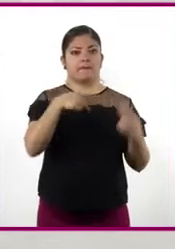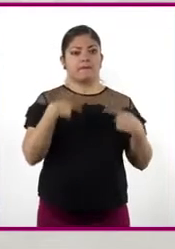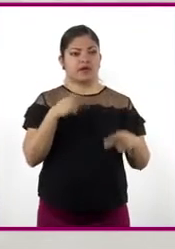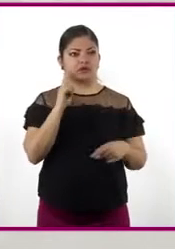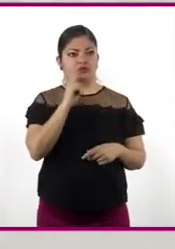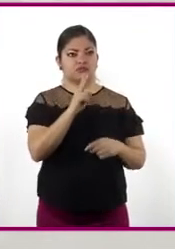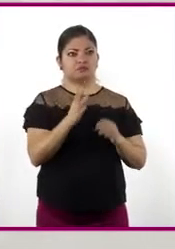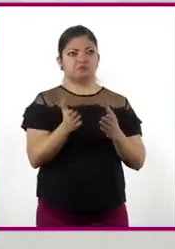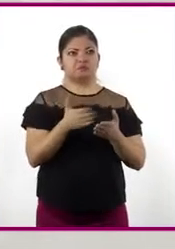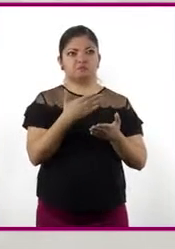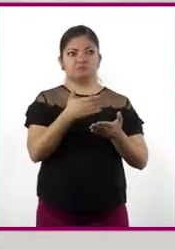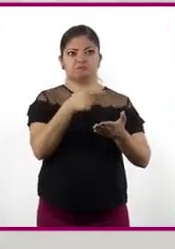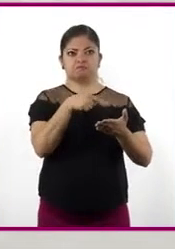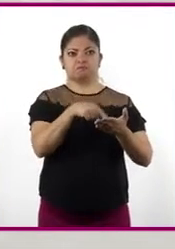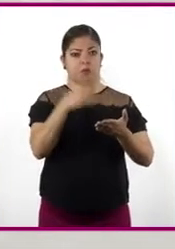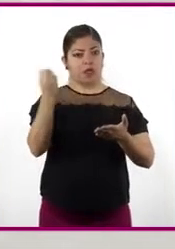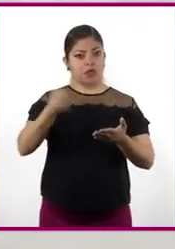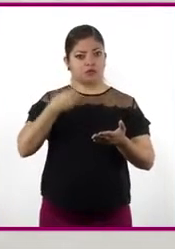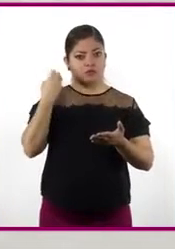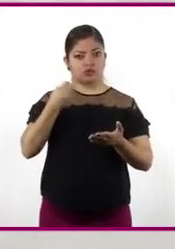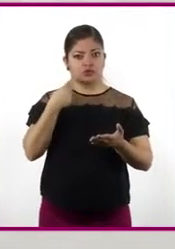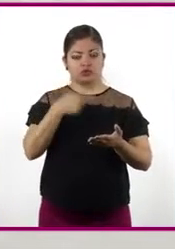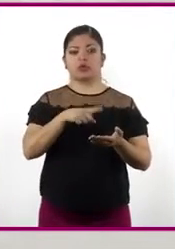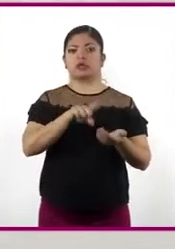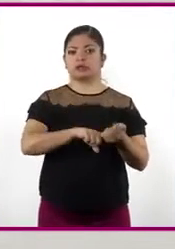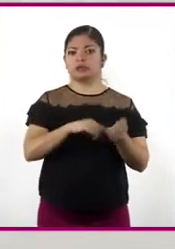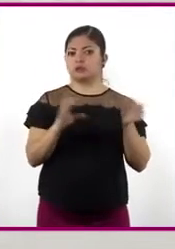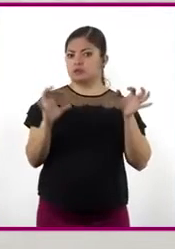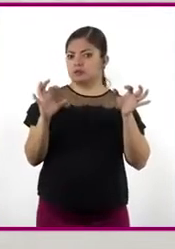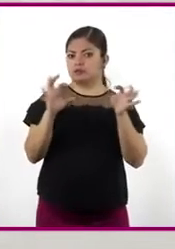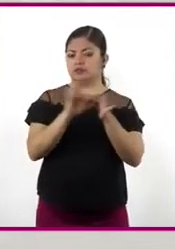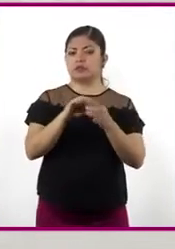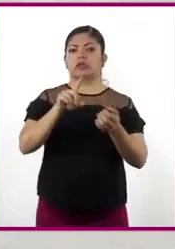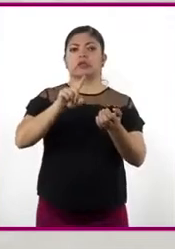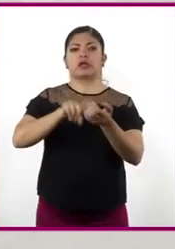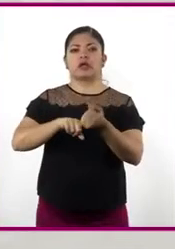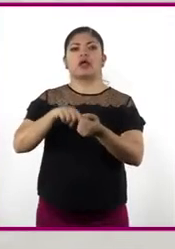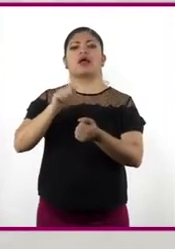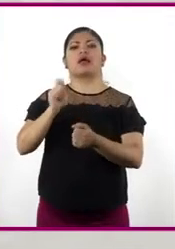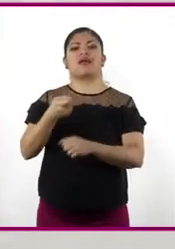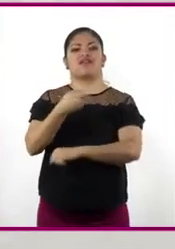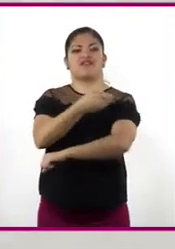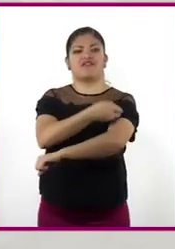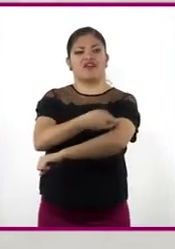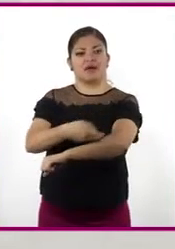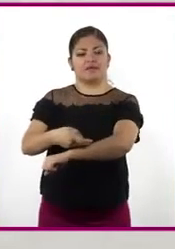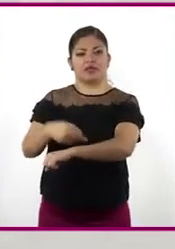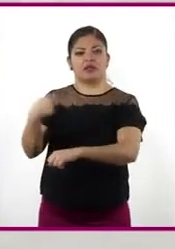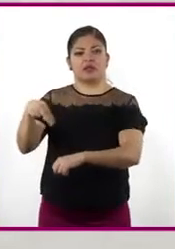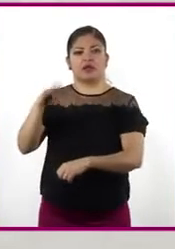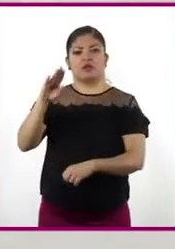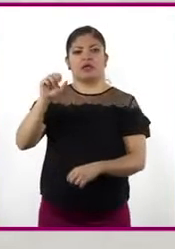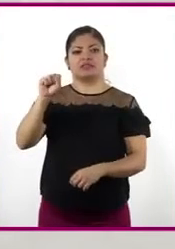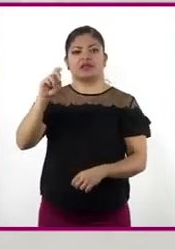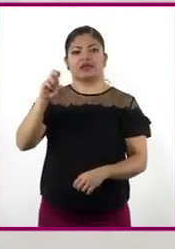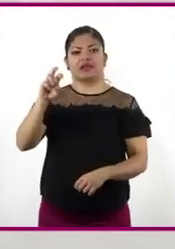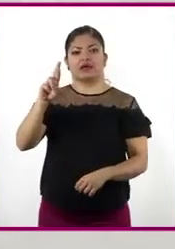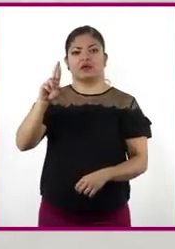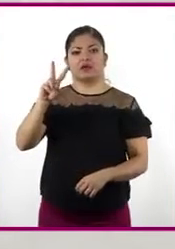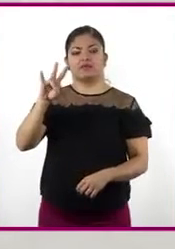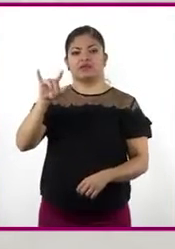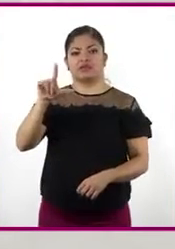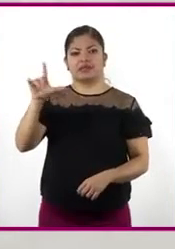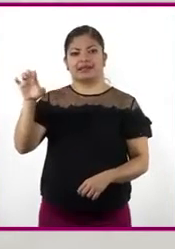que el contenido de la exposición estará relacionado con una familia cuyo apellido es Baskerville y con